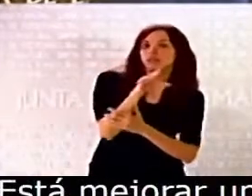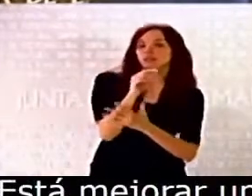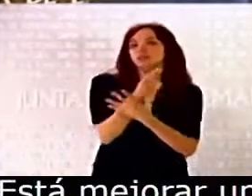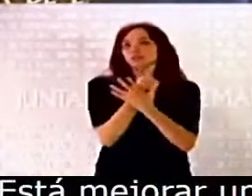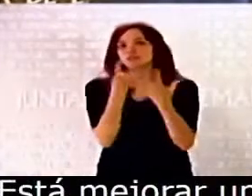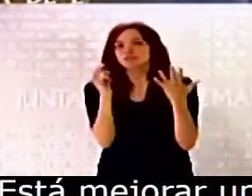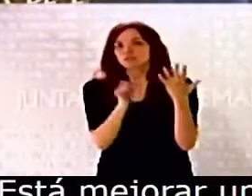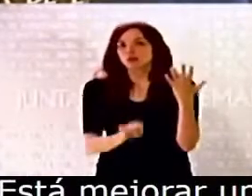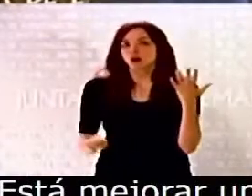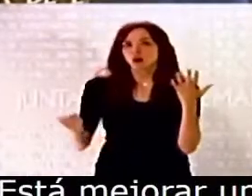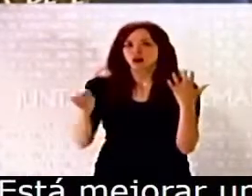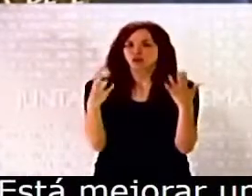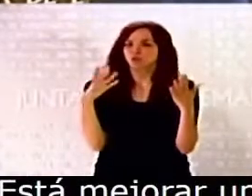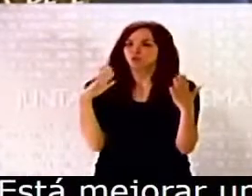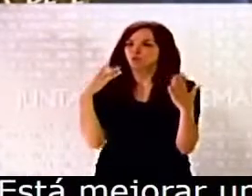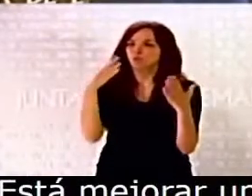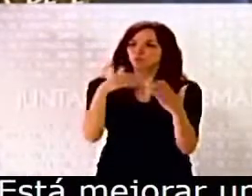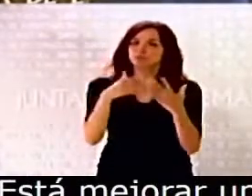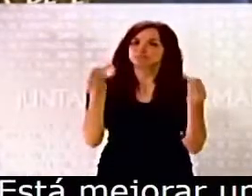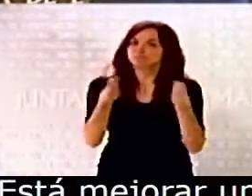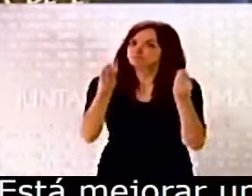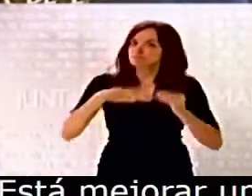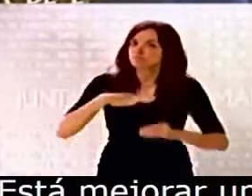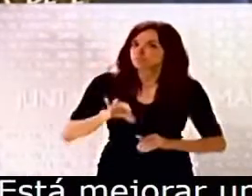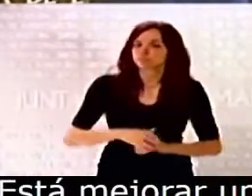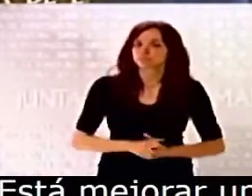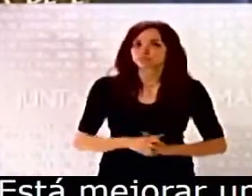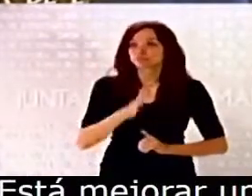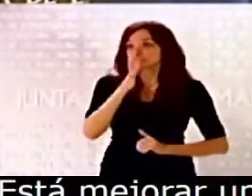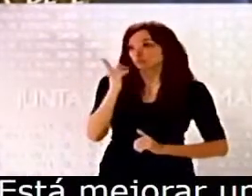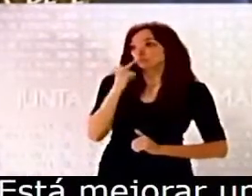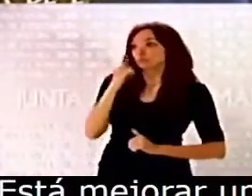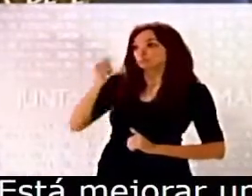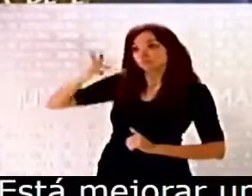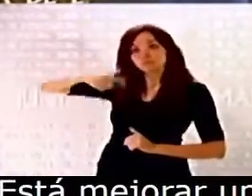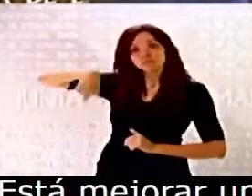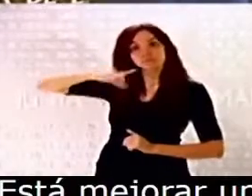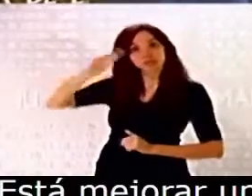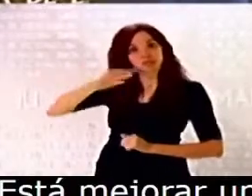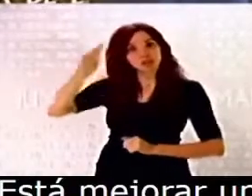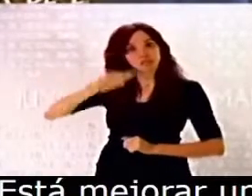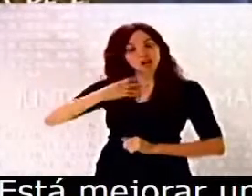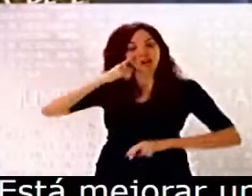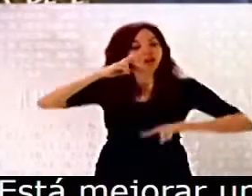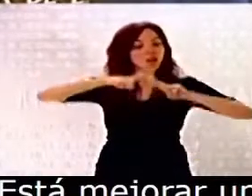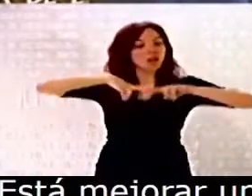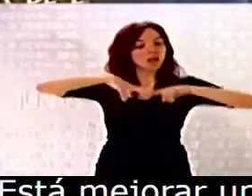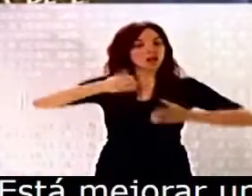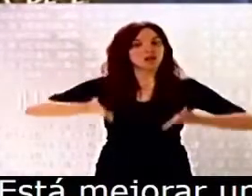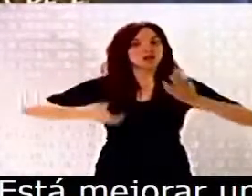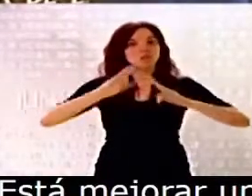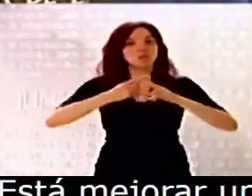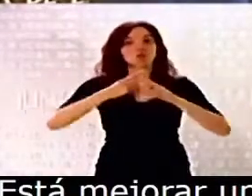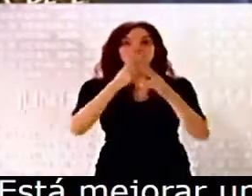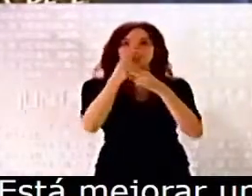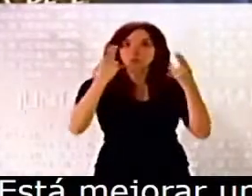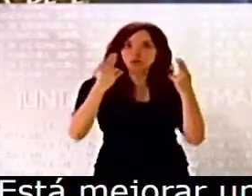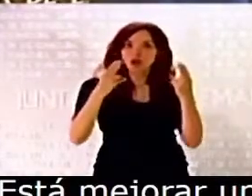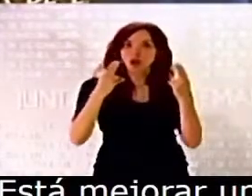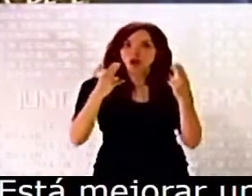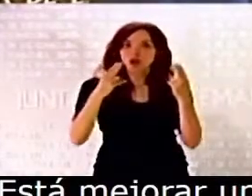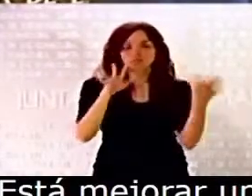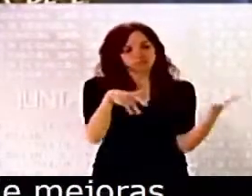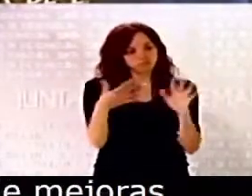tanto, es susceptible de mejora, porque deberíamos acostumbrarnos con normalidad a que la evaluación de las políticas públicas sirven para mejorar las